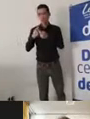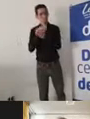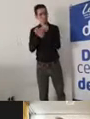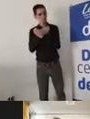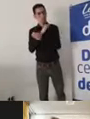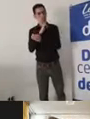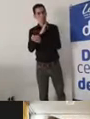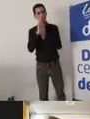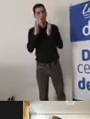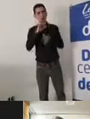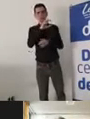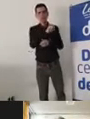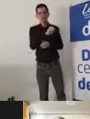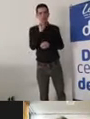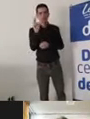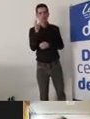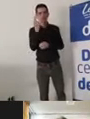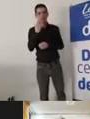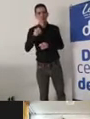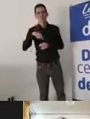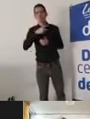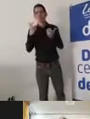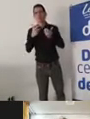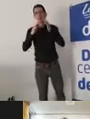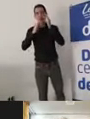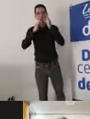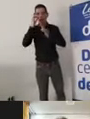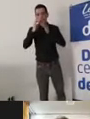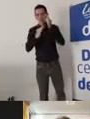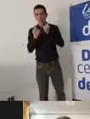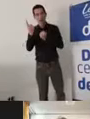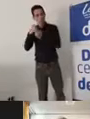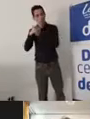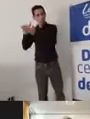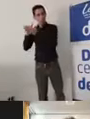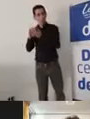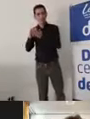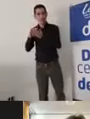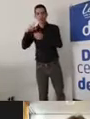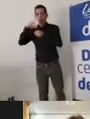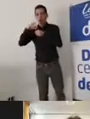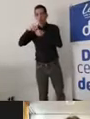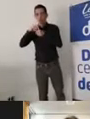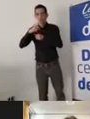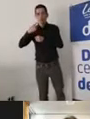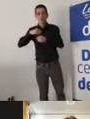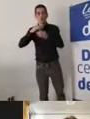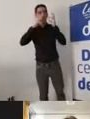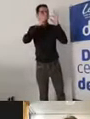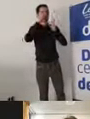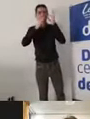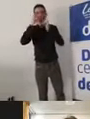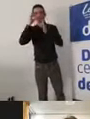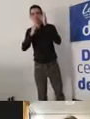bonita, con muy pocos recursos, con donaciones, y eso también con las redes sociales, siguiente diapositiva, se tradujo en una